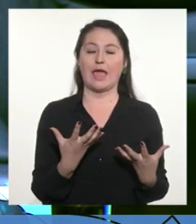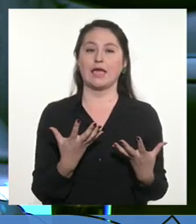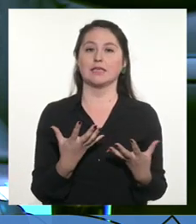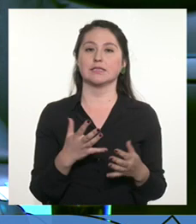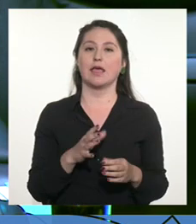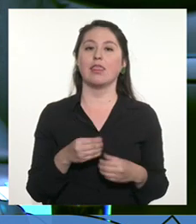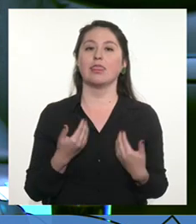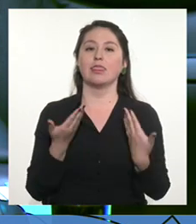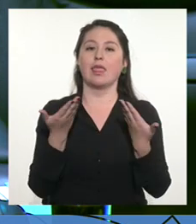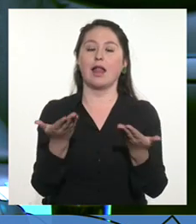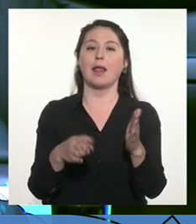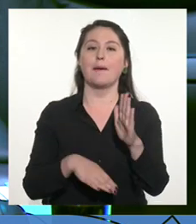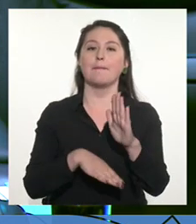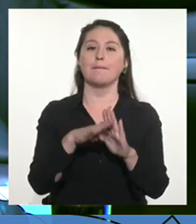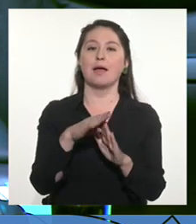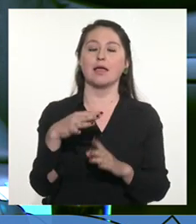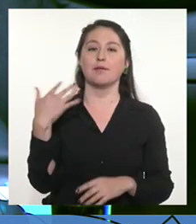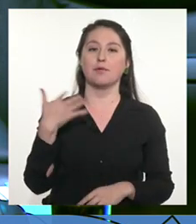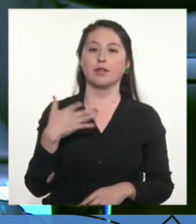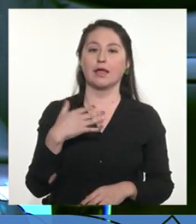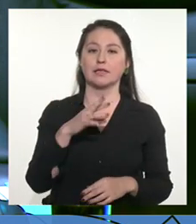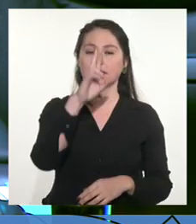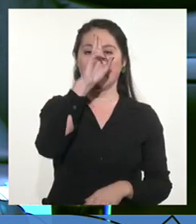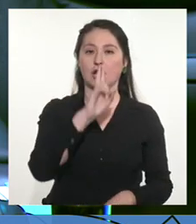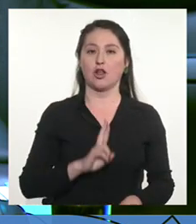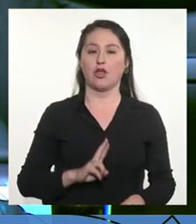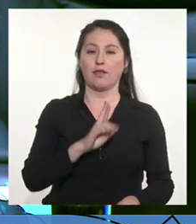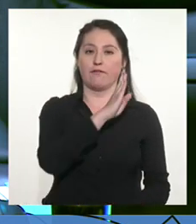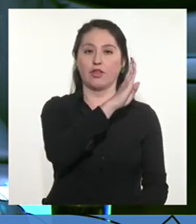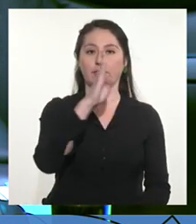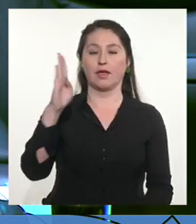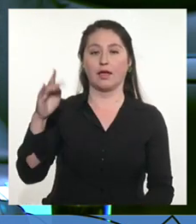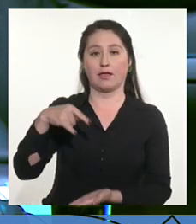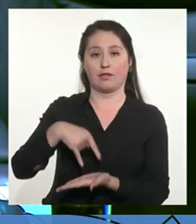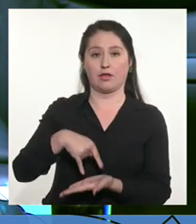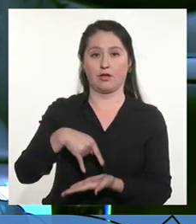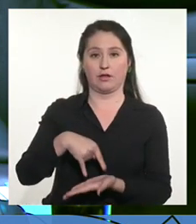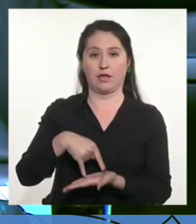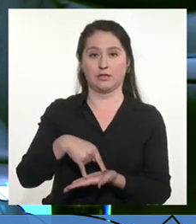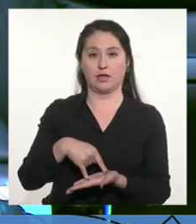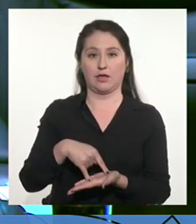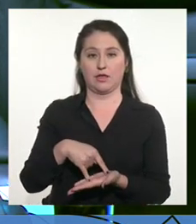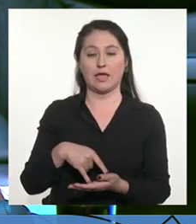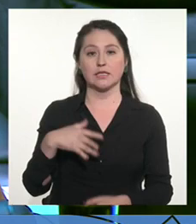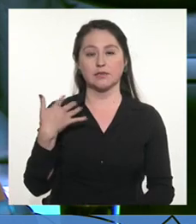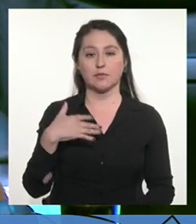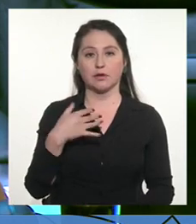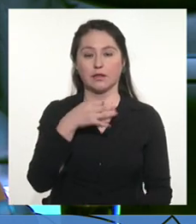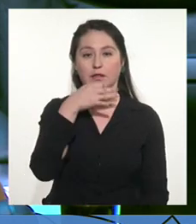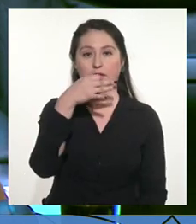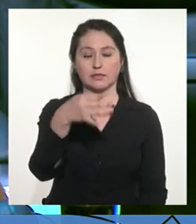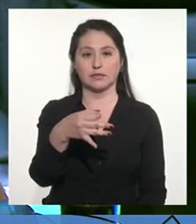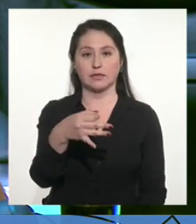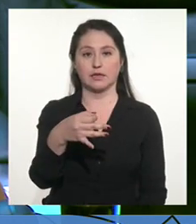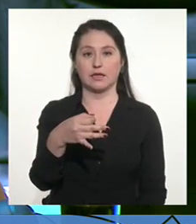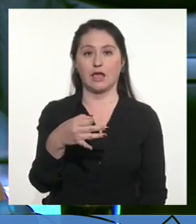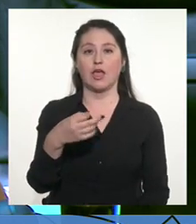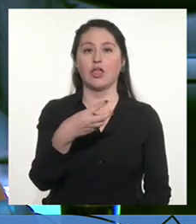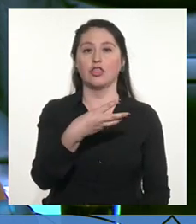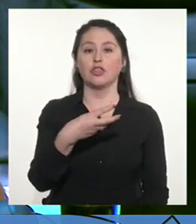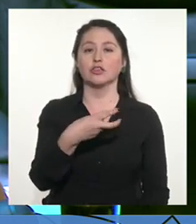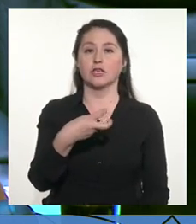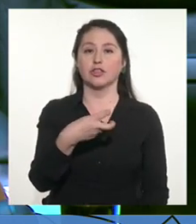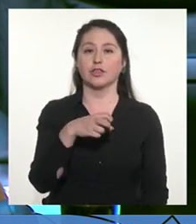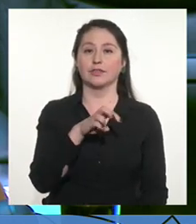como organismo técnico de la biblioteca del congreso es importante destacar que el congreso cuenta con más de 336